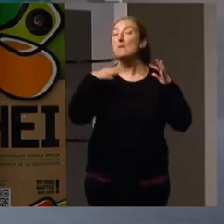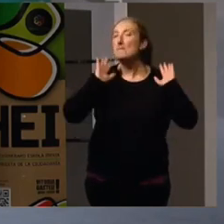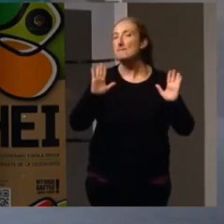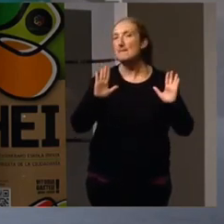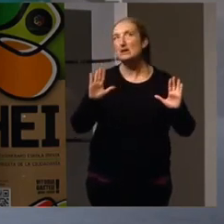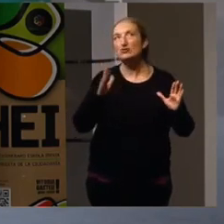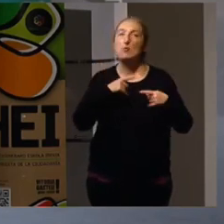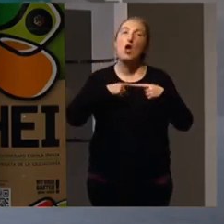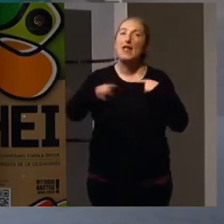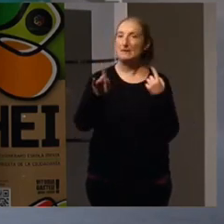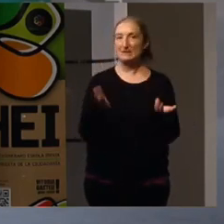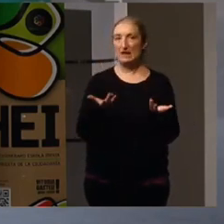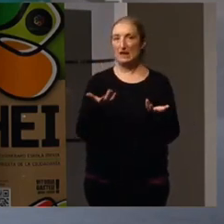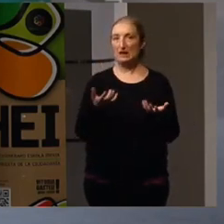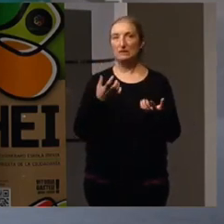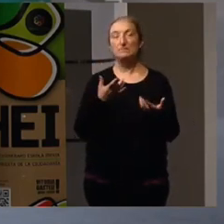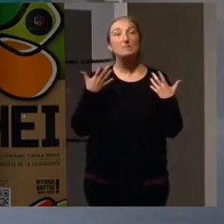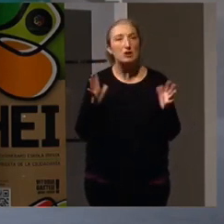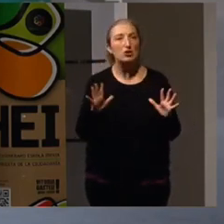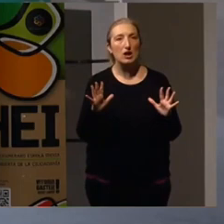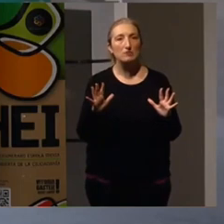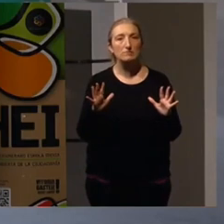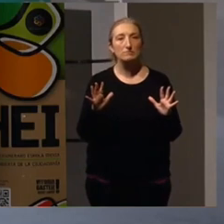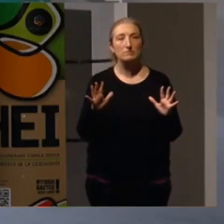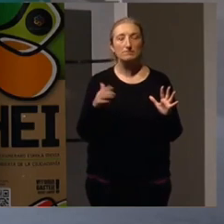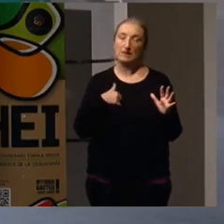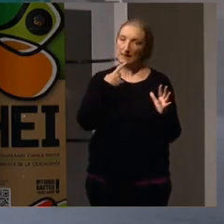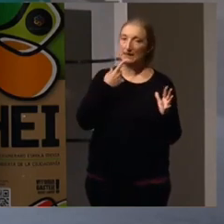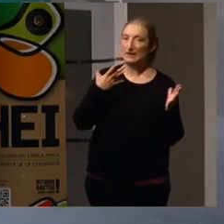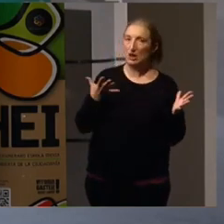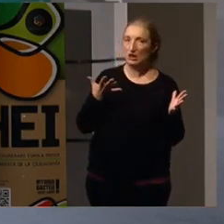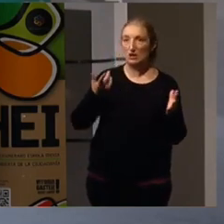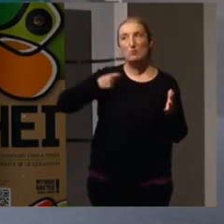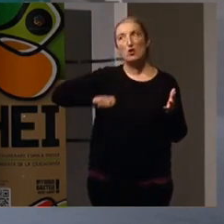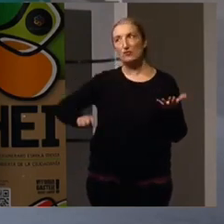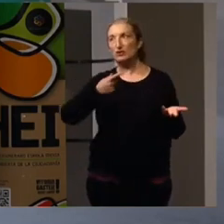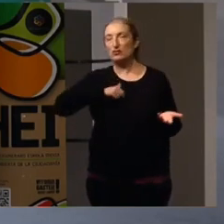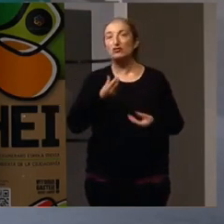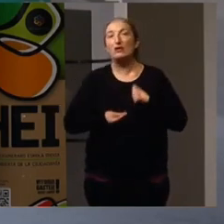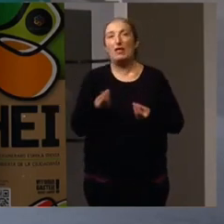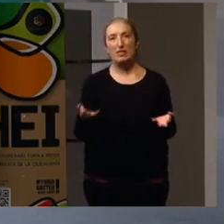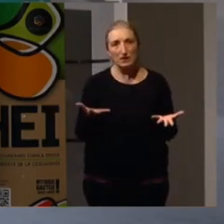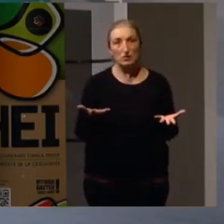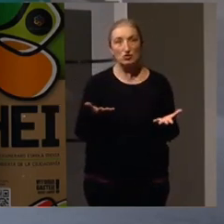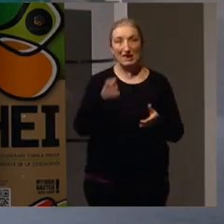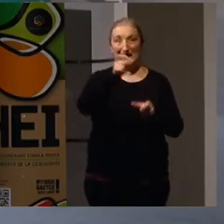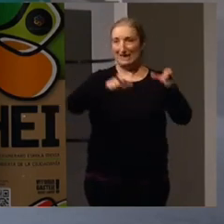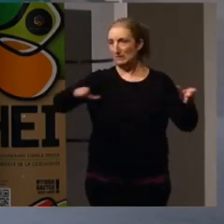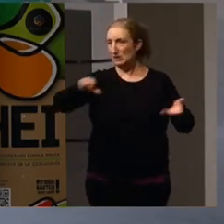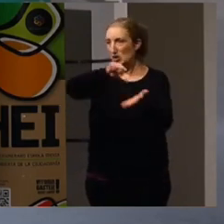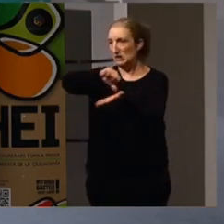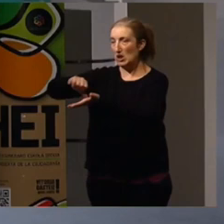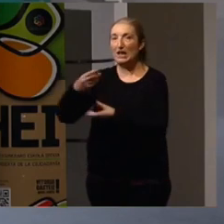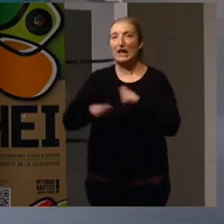alguna manera ese es como el mensaje. Pero claro, quiere decir, ¿qué hacemos los profesionales con eso? ¿Y qué hacemos los ciudadanos con